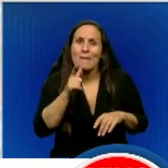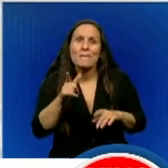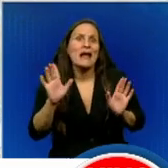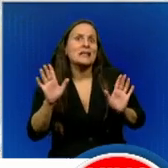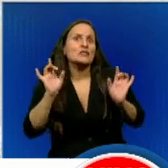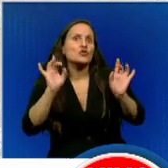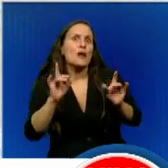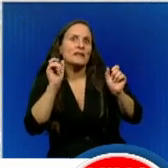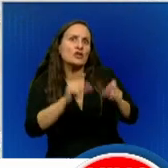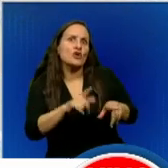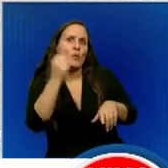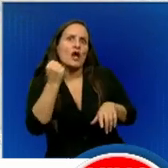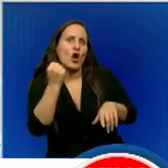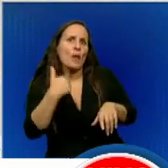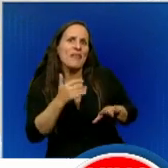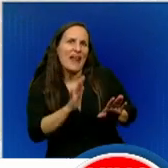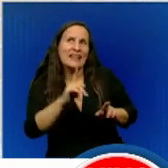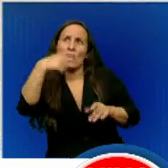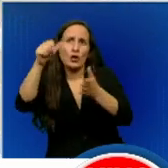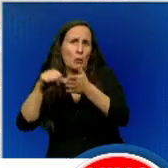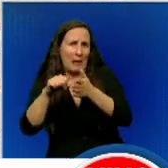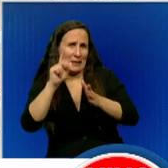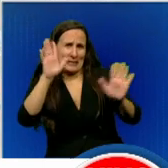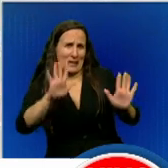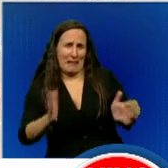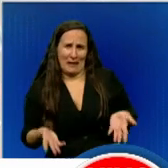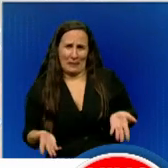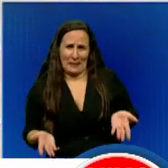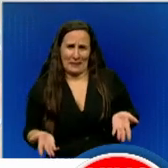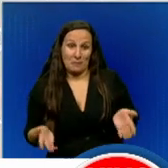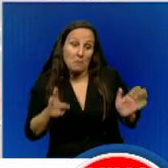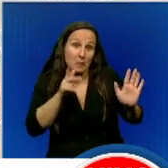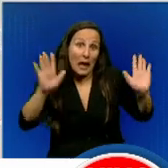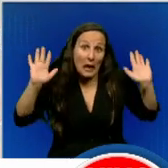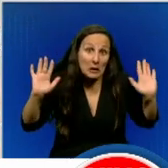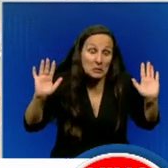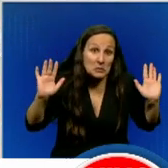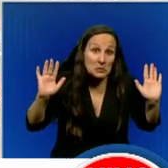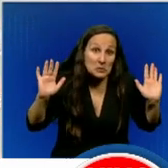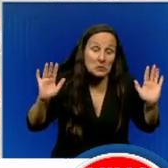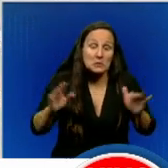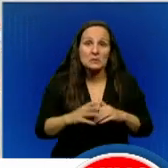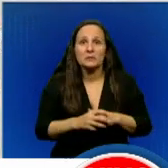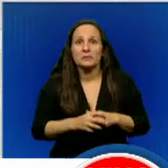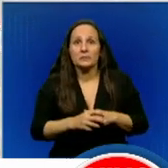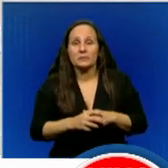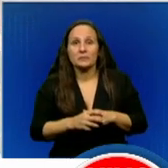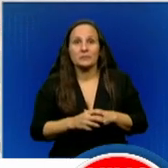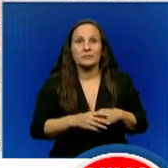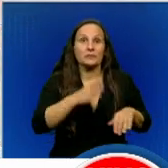argentina y en ningún otro lugar del mundo a menor a menor tasa